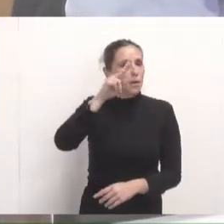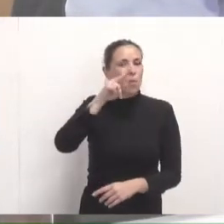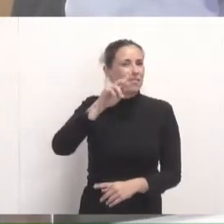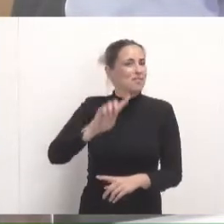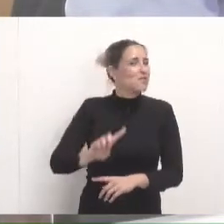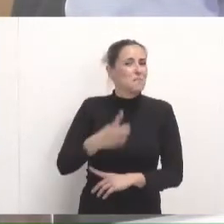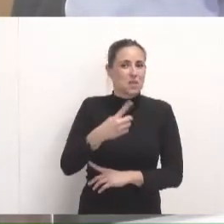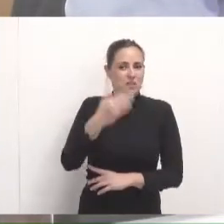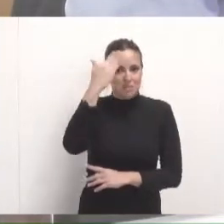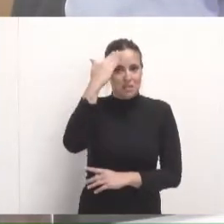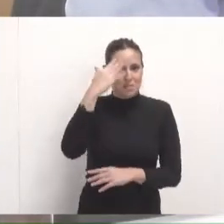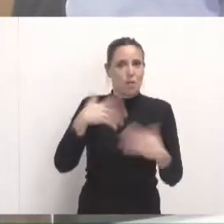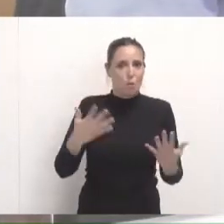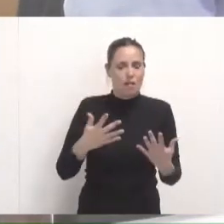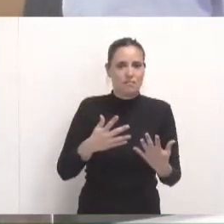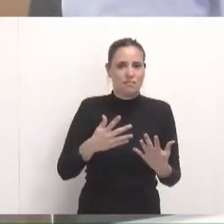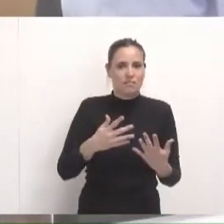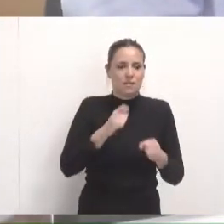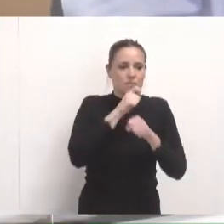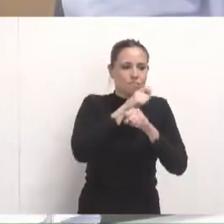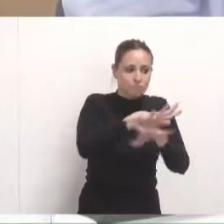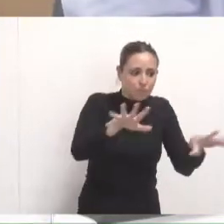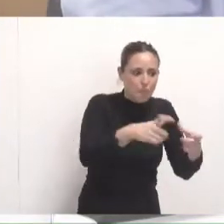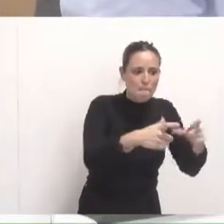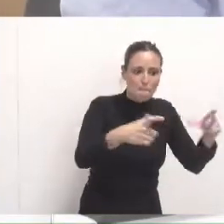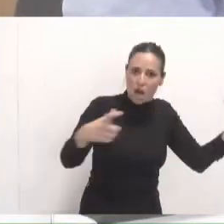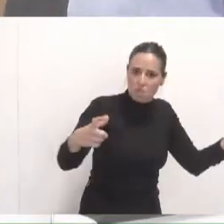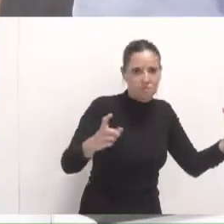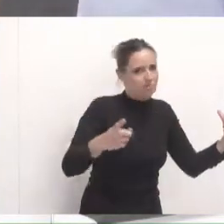dispersión de la plaga. O sea, ahora